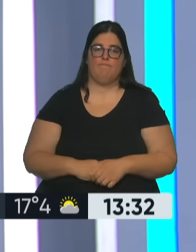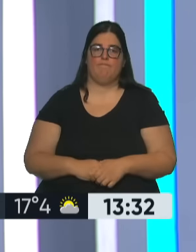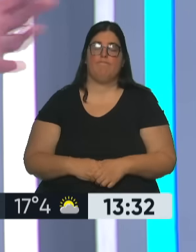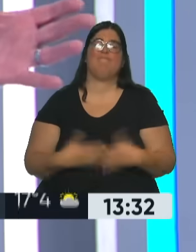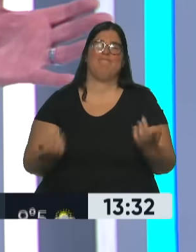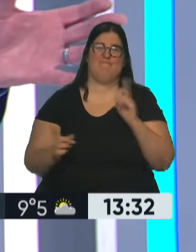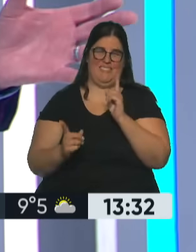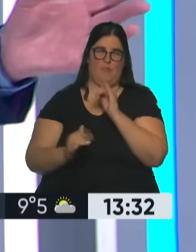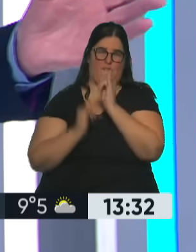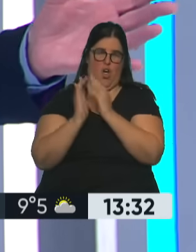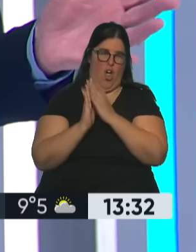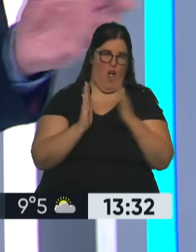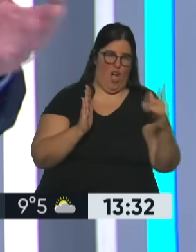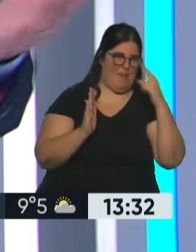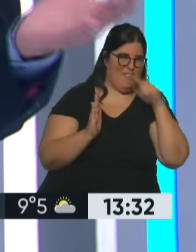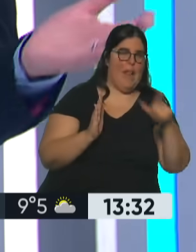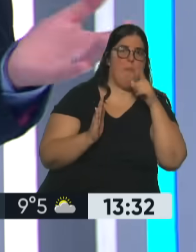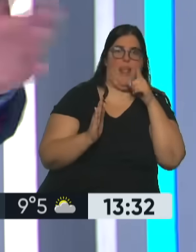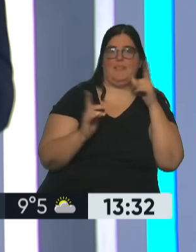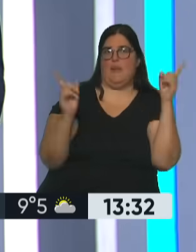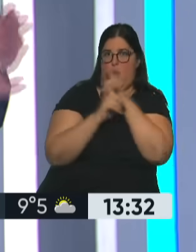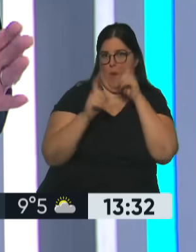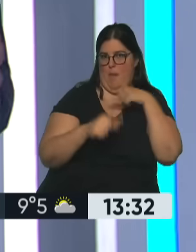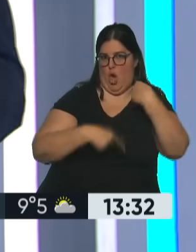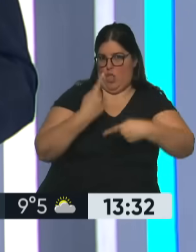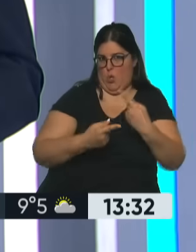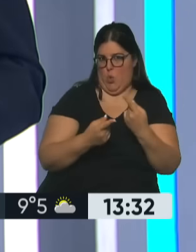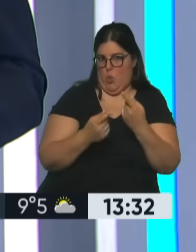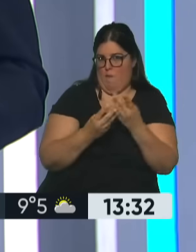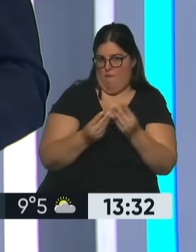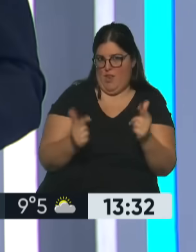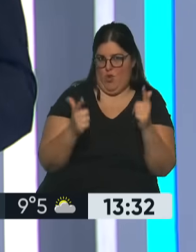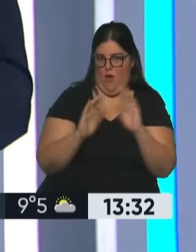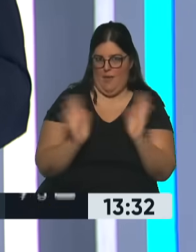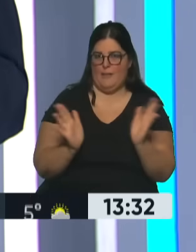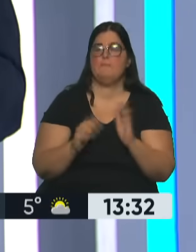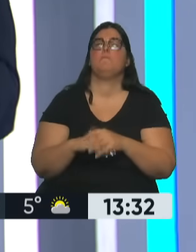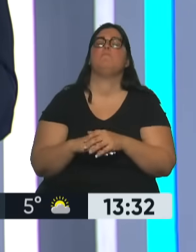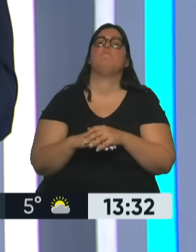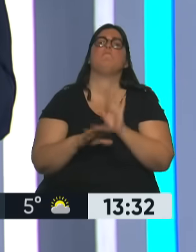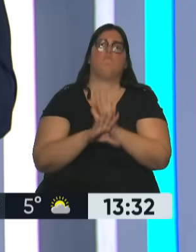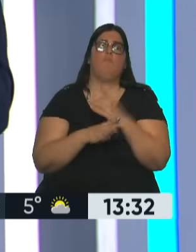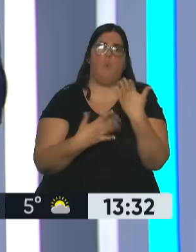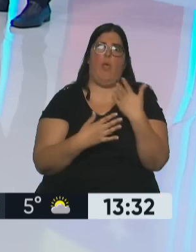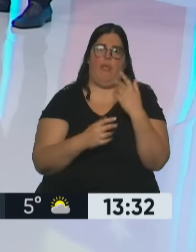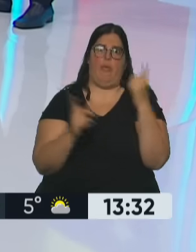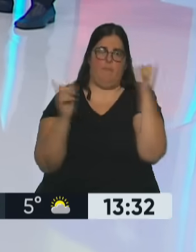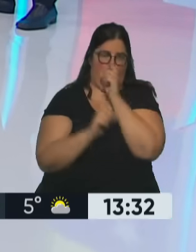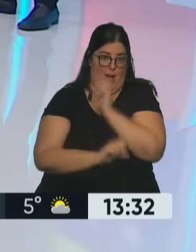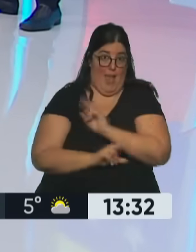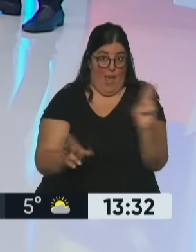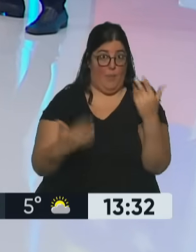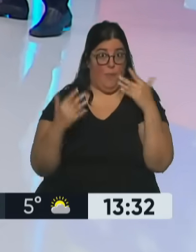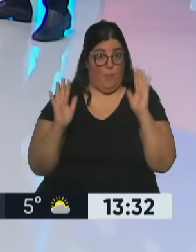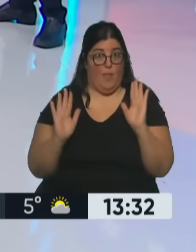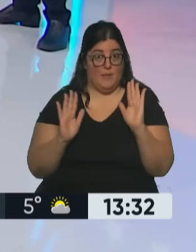Bueno, ya lo decíamos al final de este informe, ¿no? Parecería que este conflicto, en principio, no tiene fin. Es más, podría agravarse. Así lo indican,